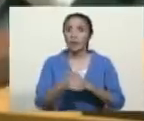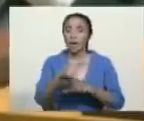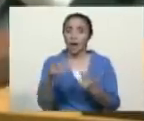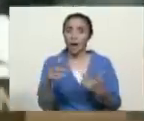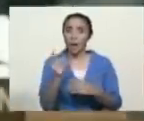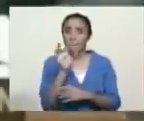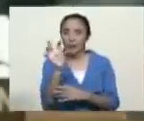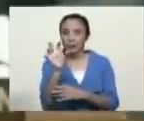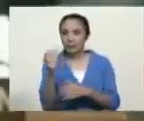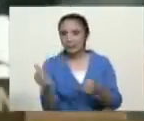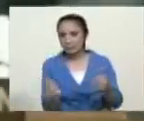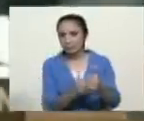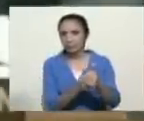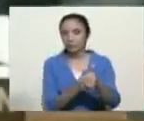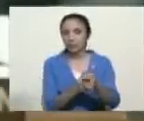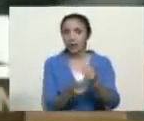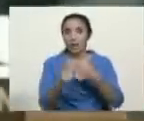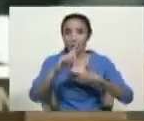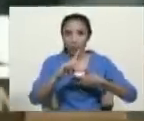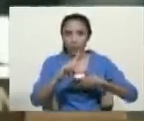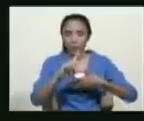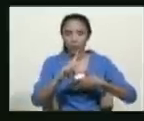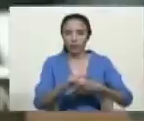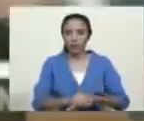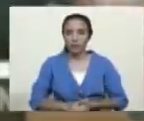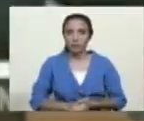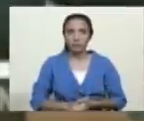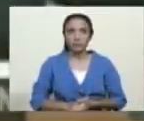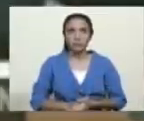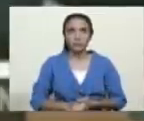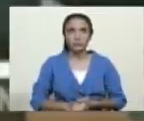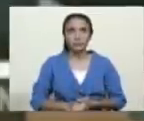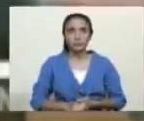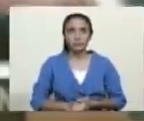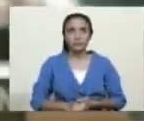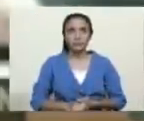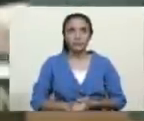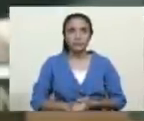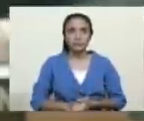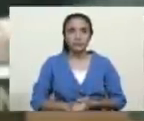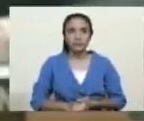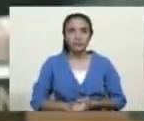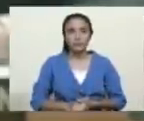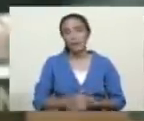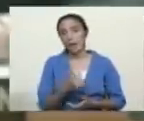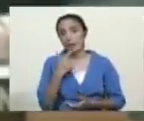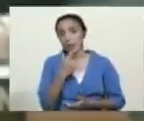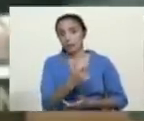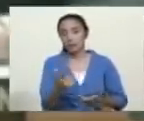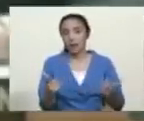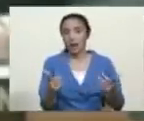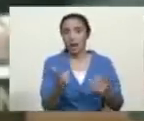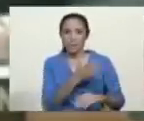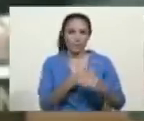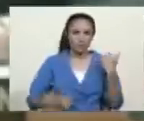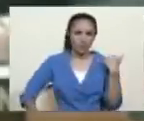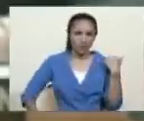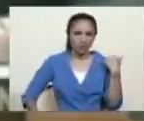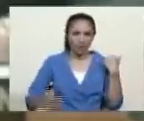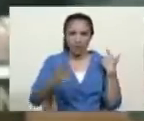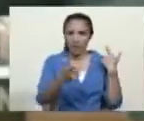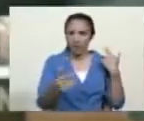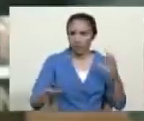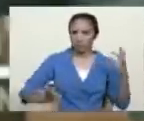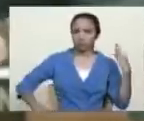independiente en Latinoamérica ha surgido un impostor, quien dice ser presidente de un país, e